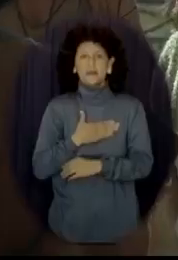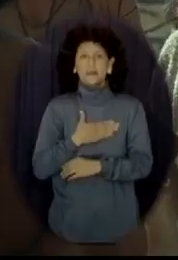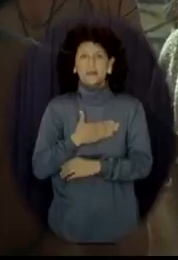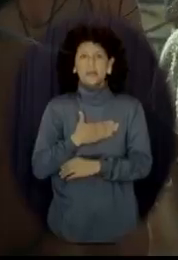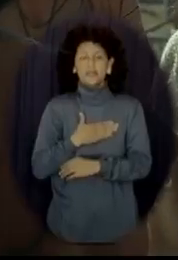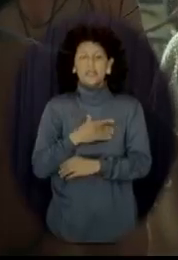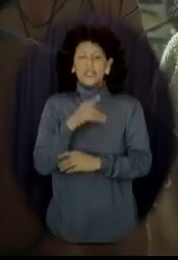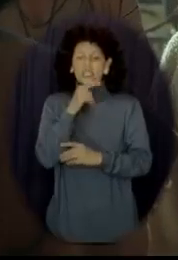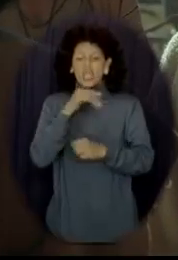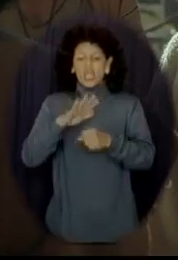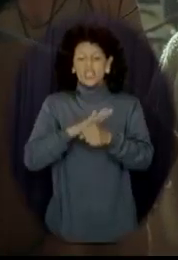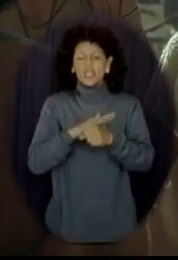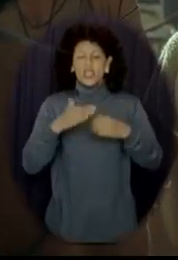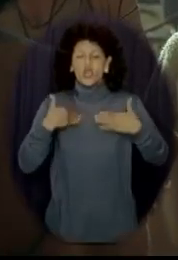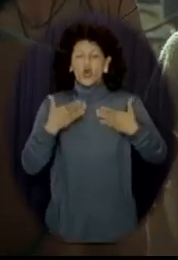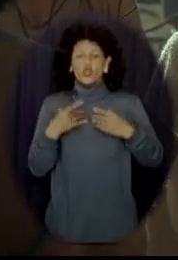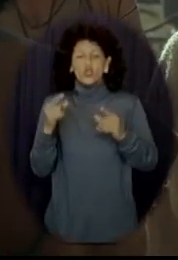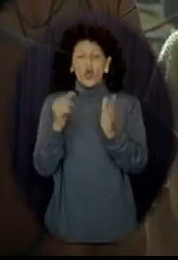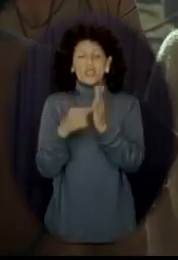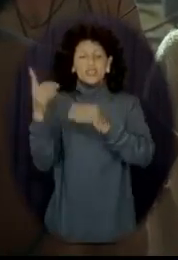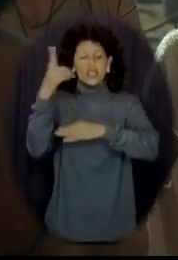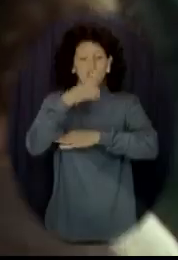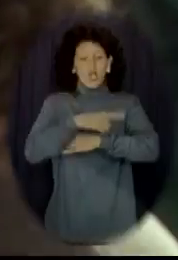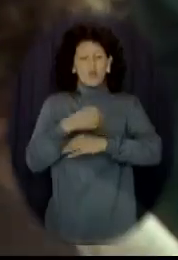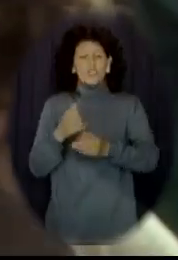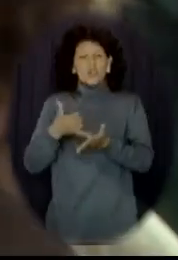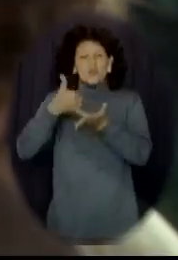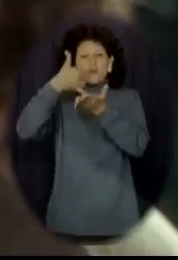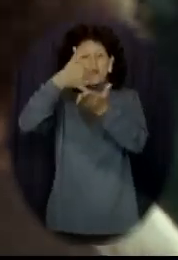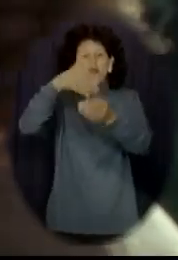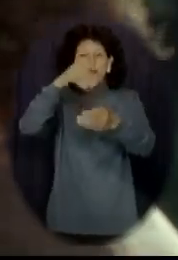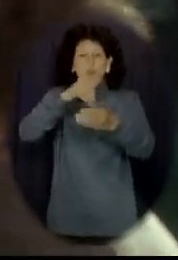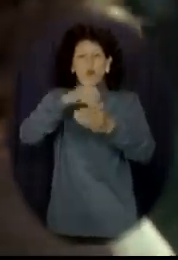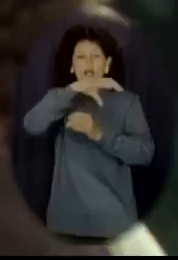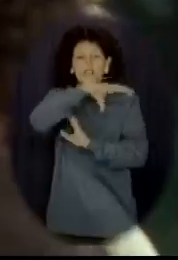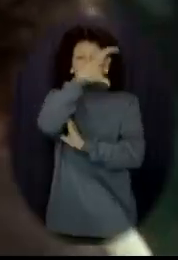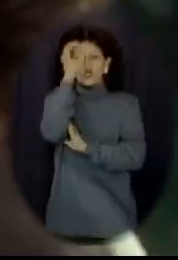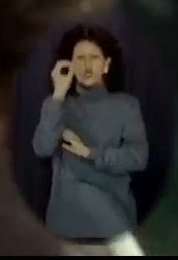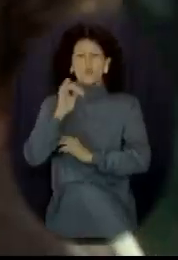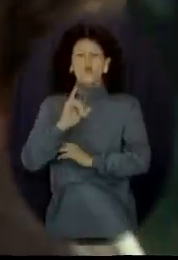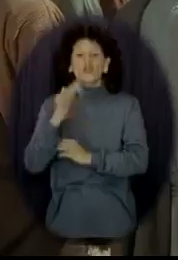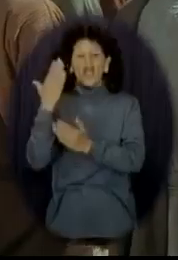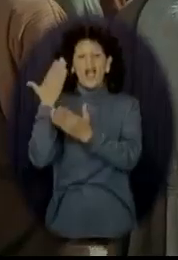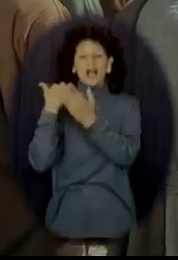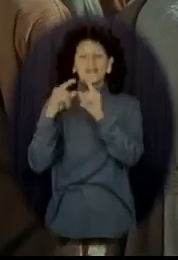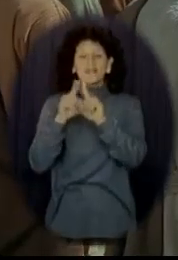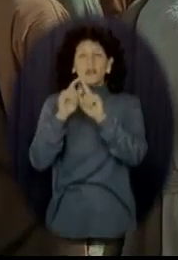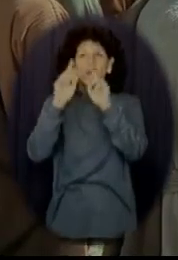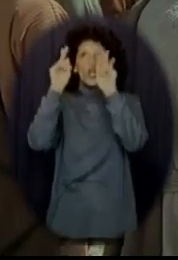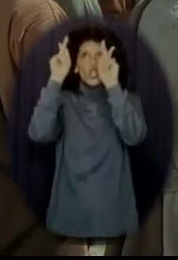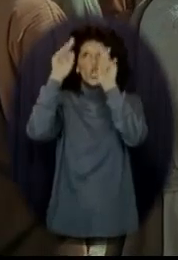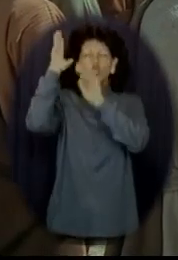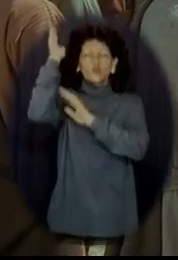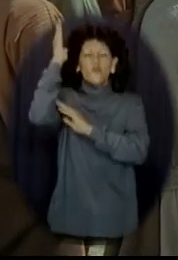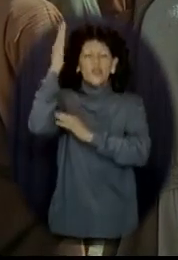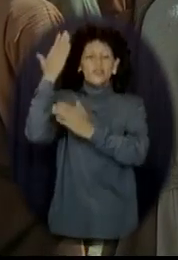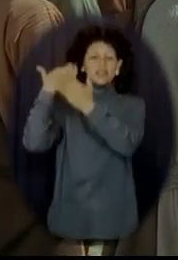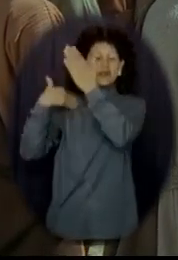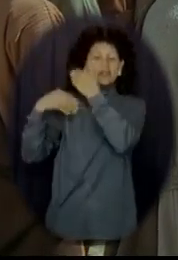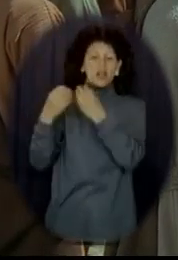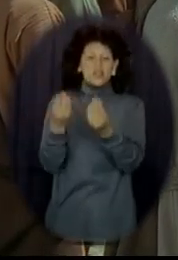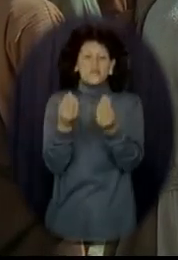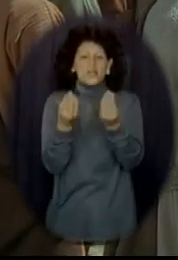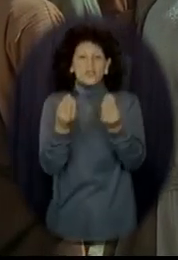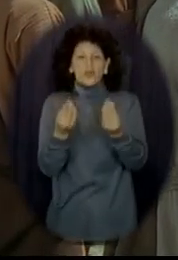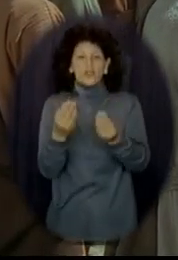Hombre. Llénense de gozo en ese día, porque recibirán un gran premio en el cielo, pues sus antepasados también así maltrataron